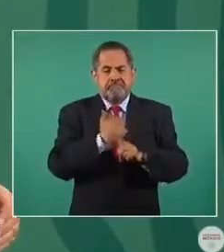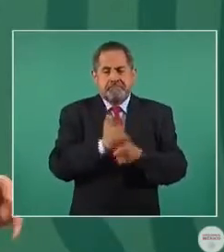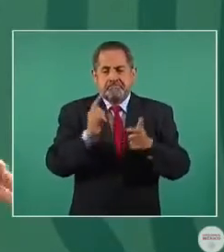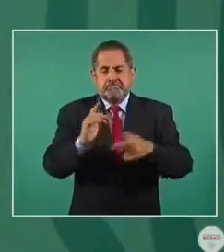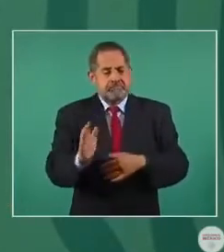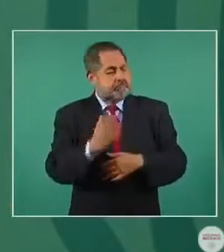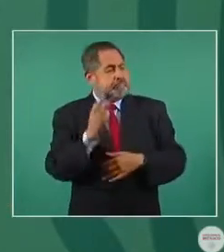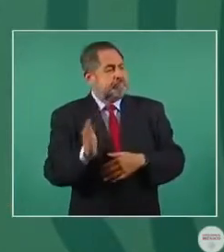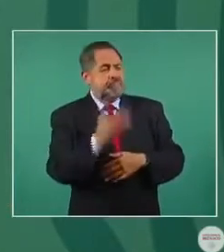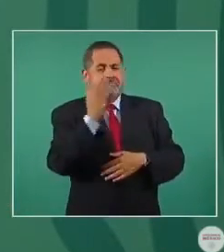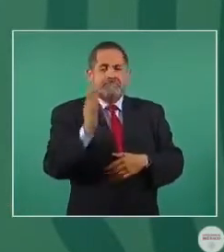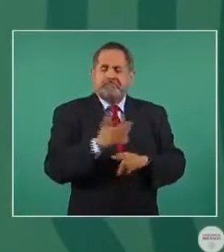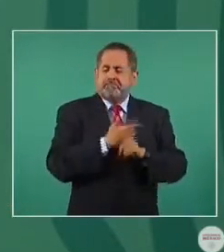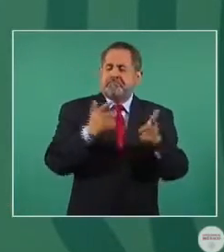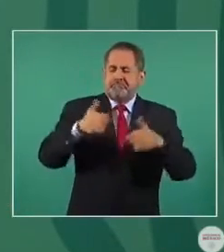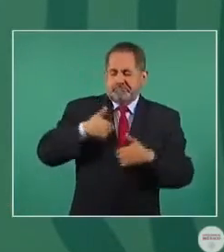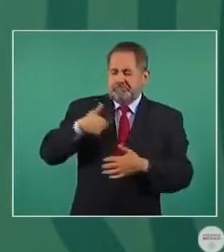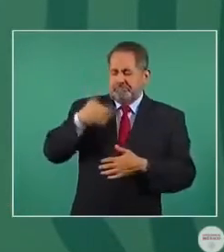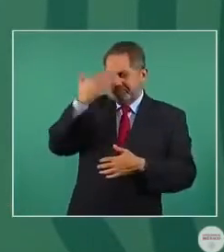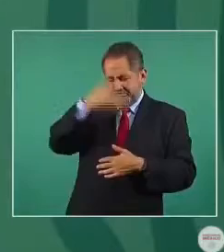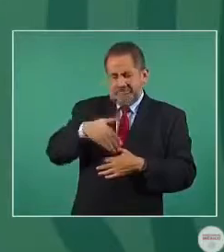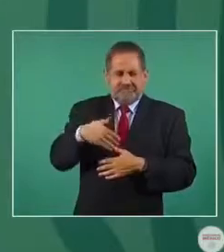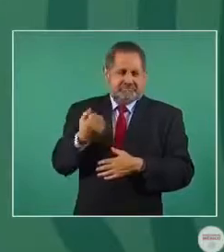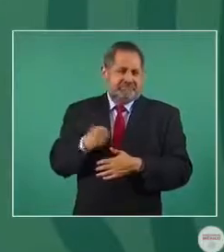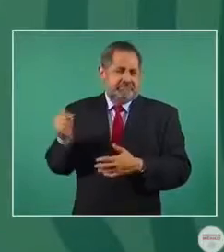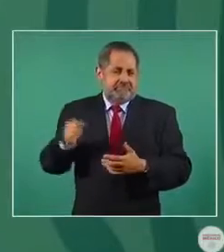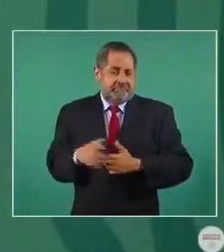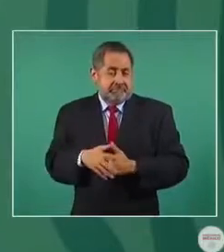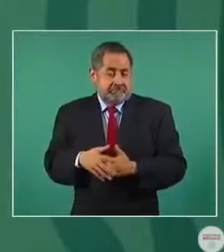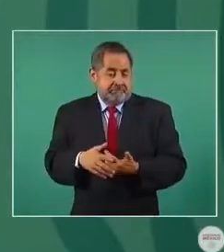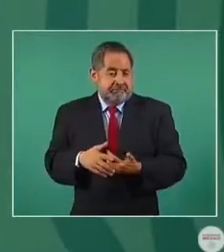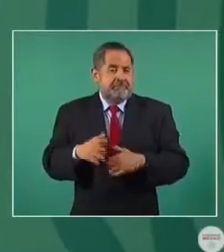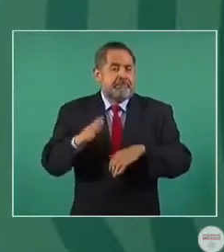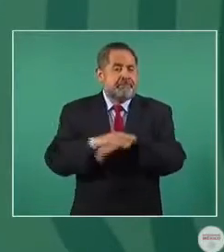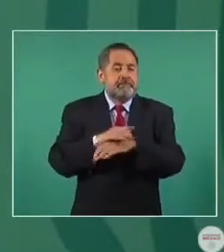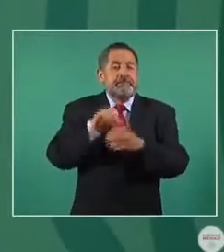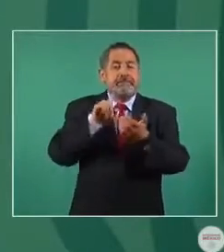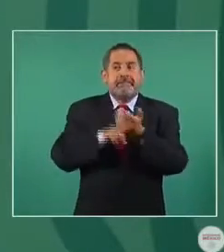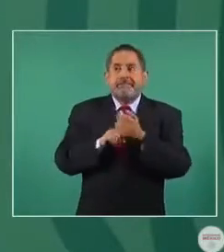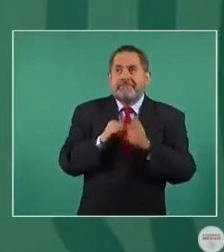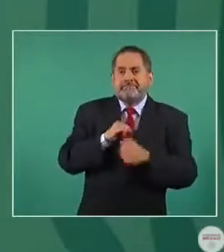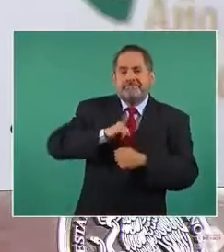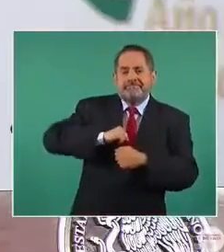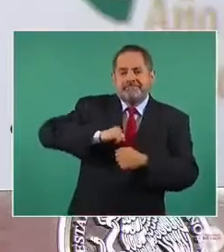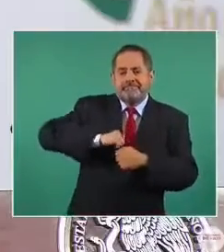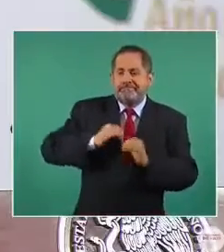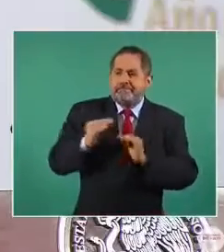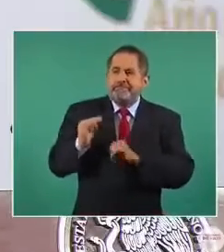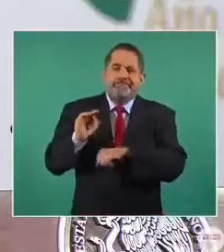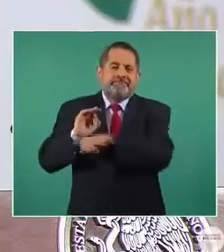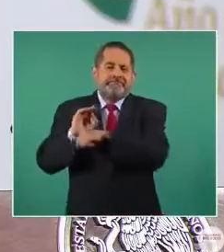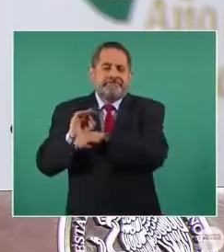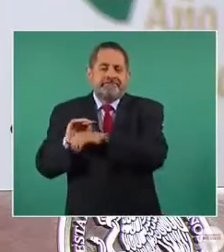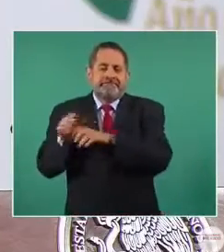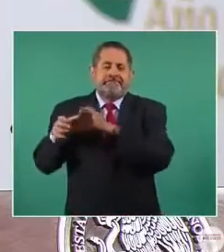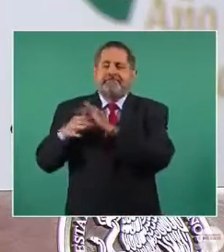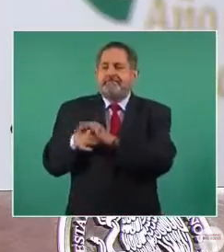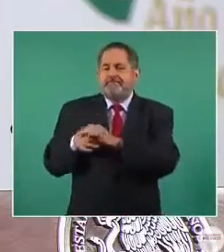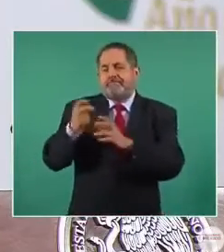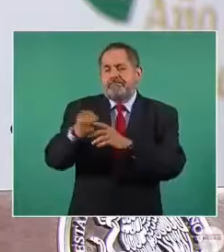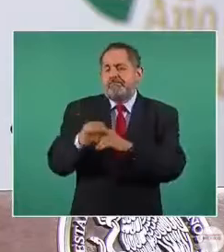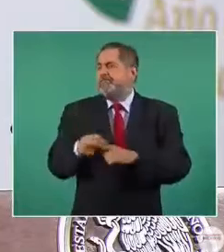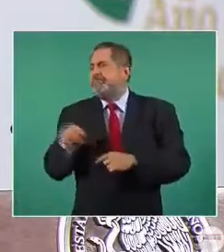los liberaban porque tenían agarraderas, influencias en el